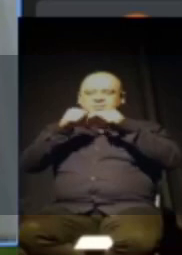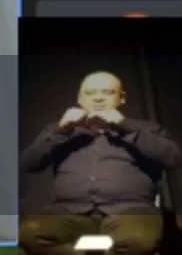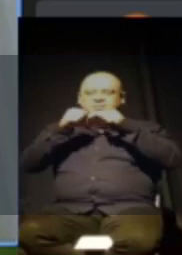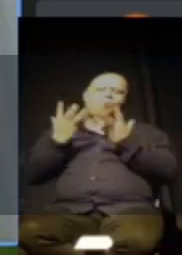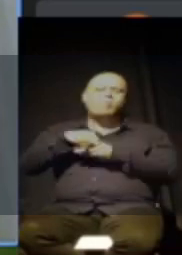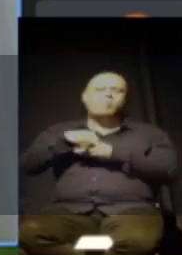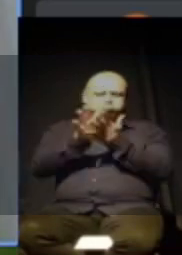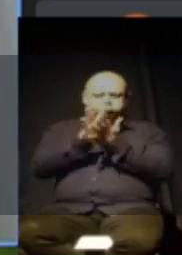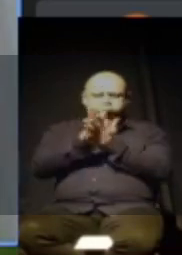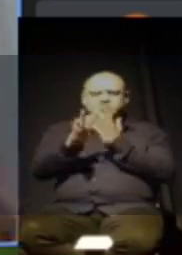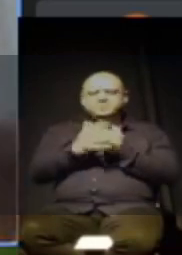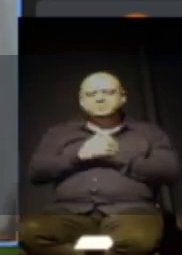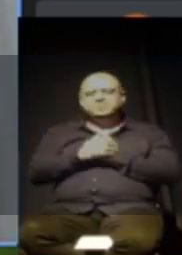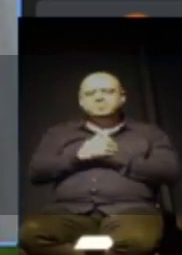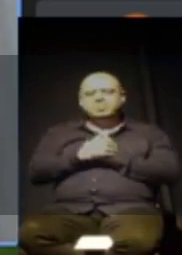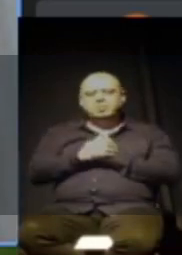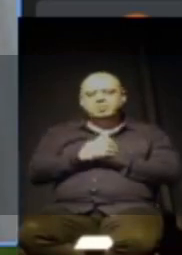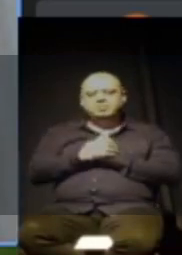la privatización